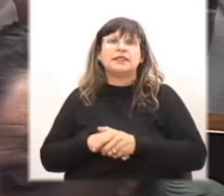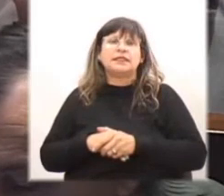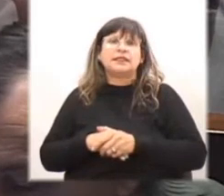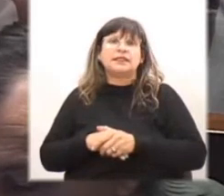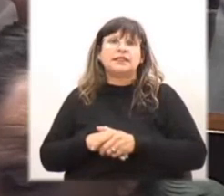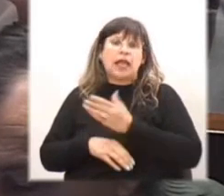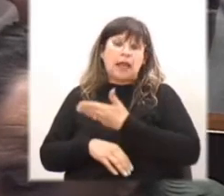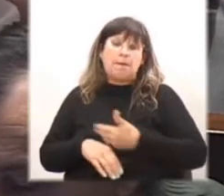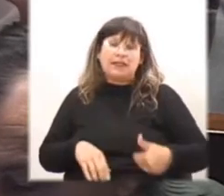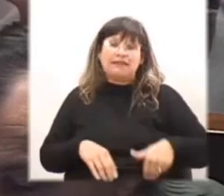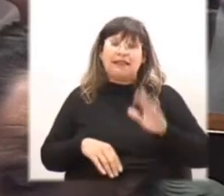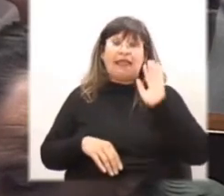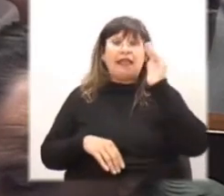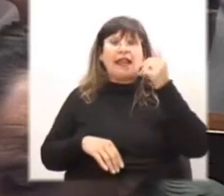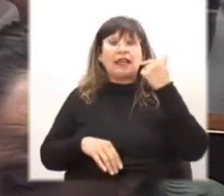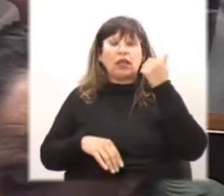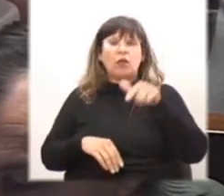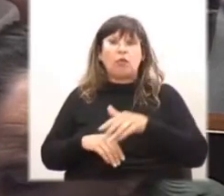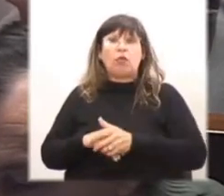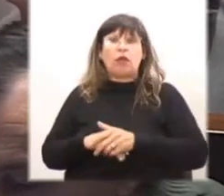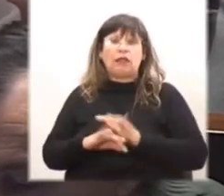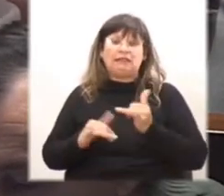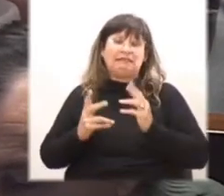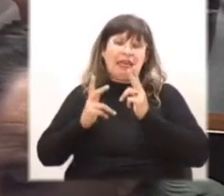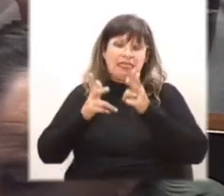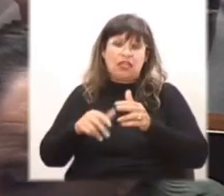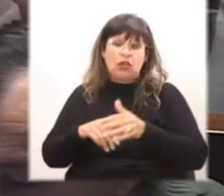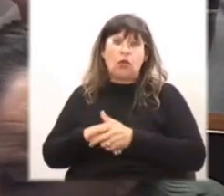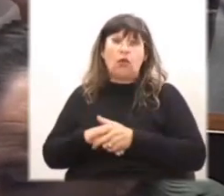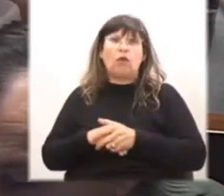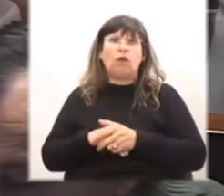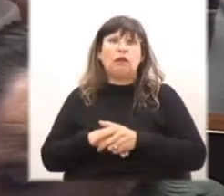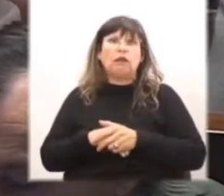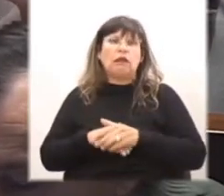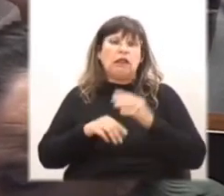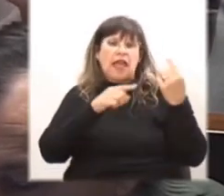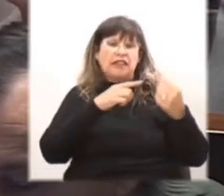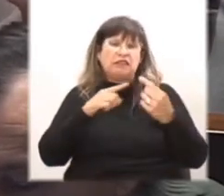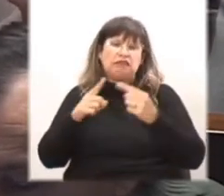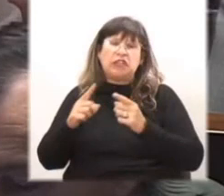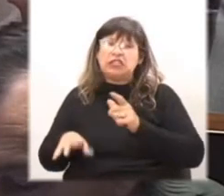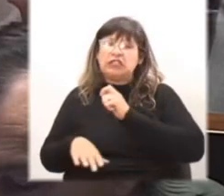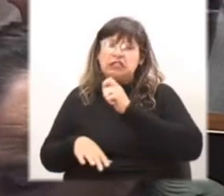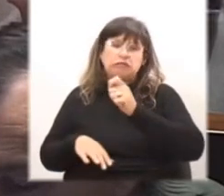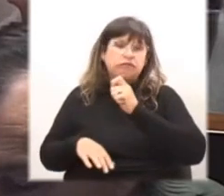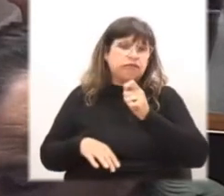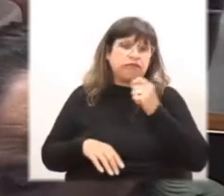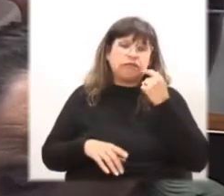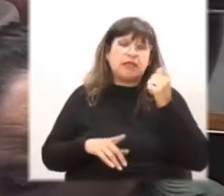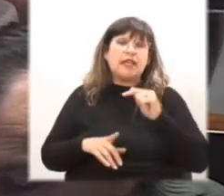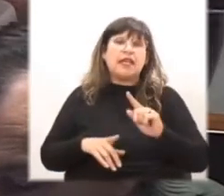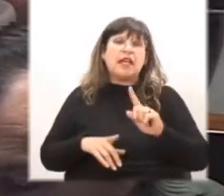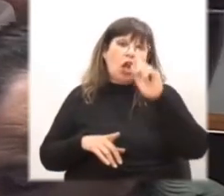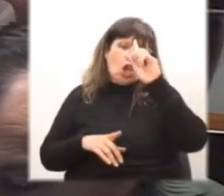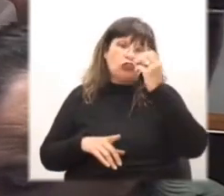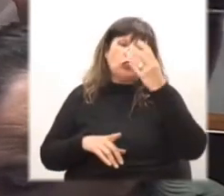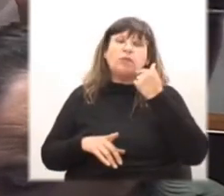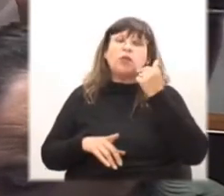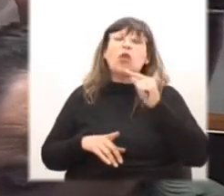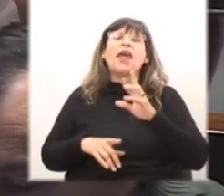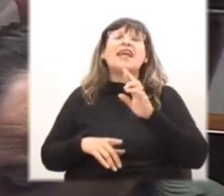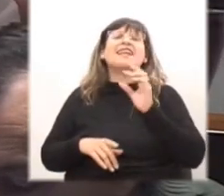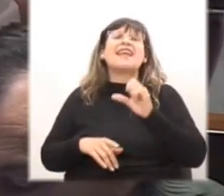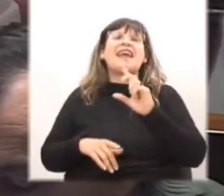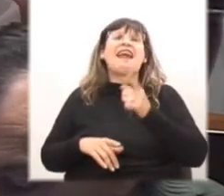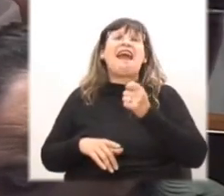presidente de la República ha mencionado en varios medios de comunicación el concepto de regalías.